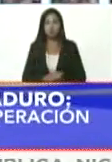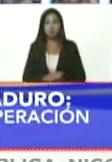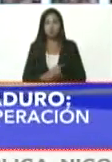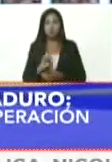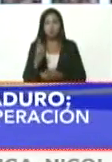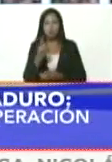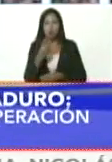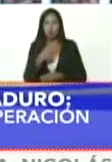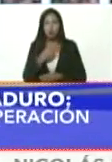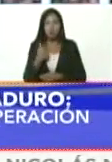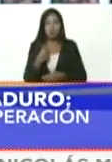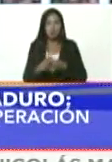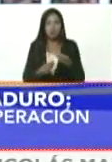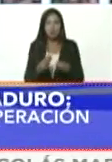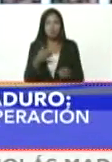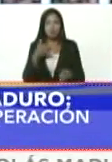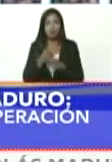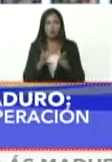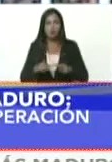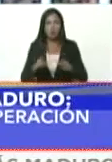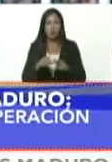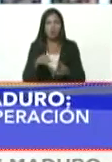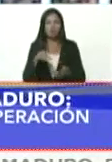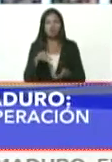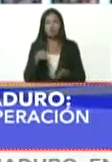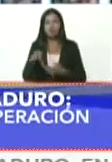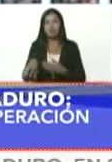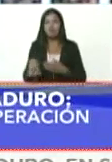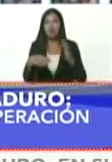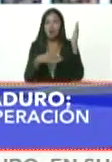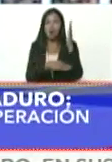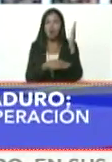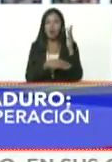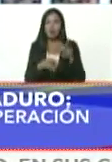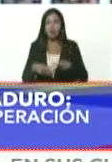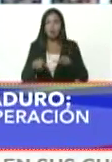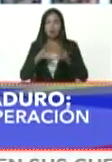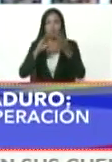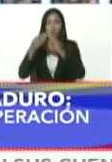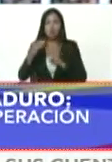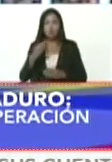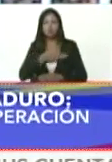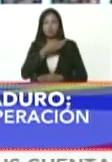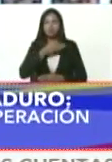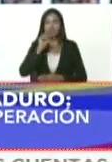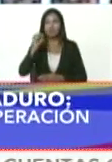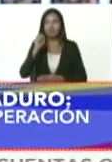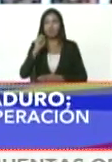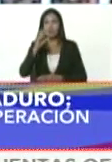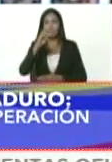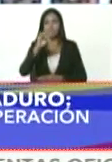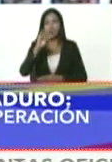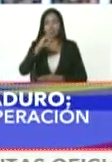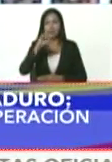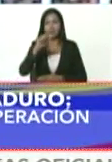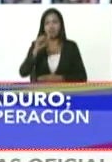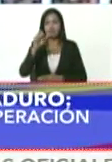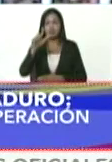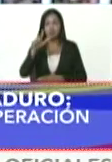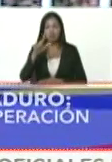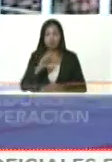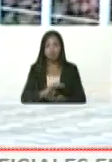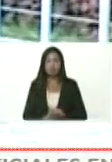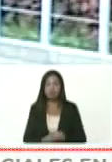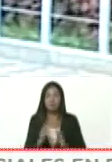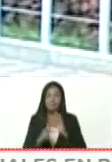lugar, quiero que nos vayamos al estado Lara. Allá en la comunidad socialista El Maizal, camaradas del Maizal,